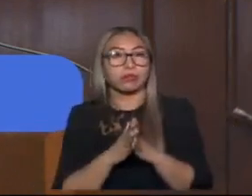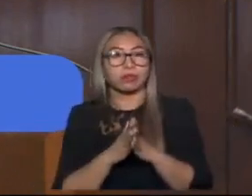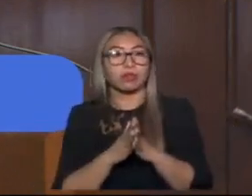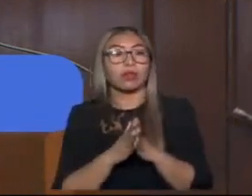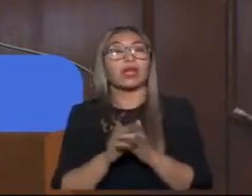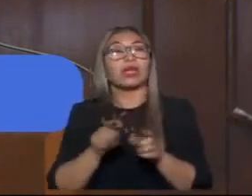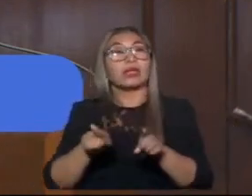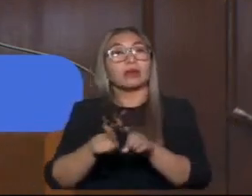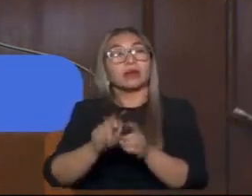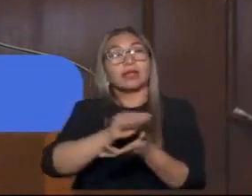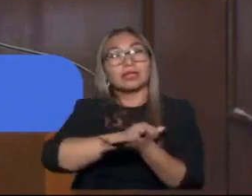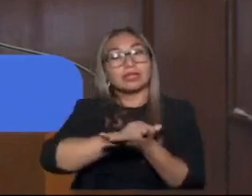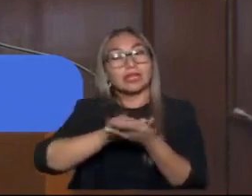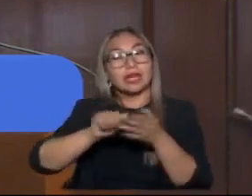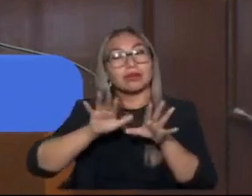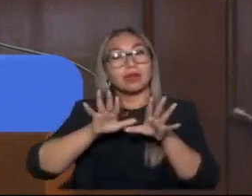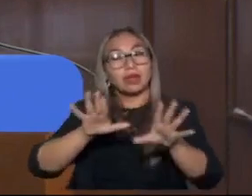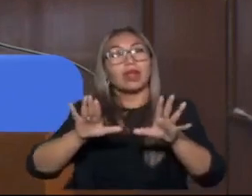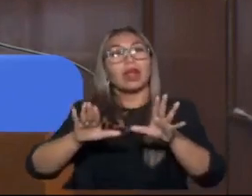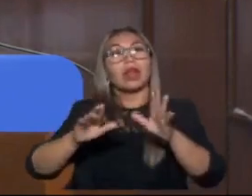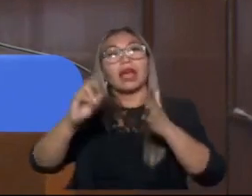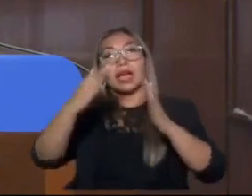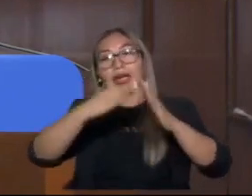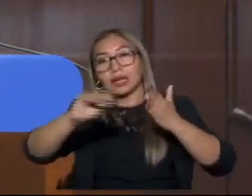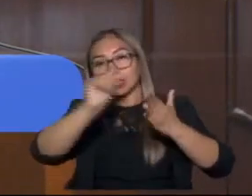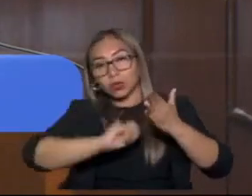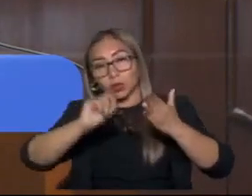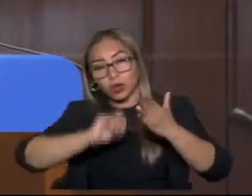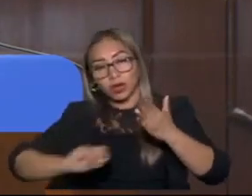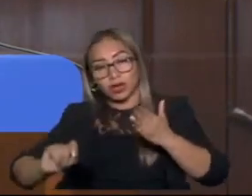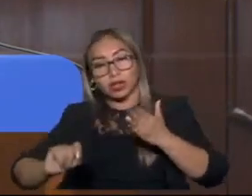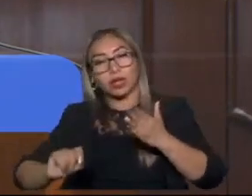en San Miguelito, Escuela República de Italia,